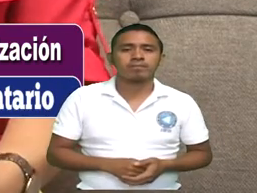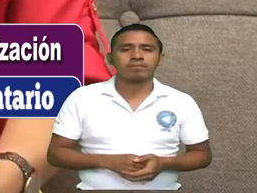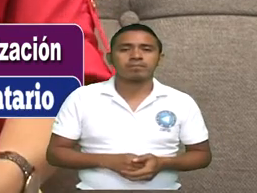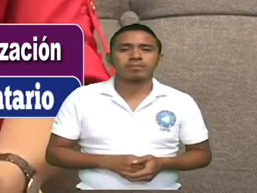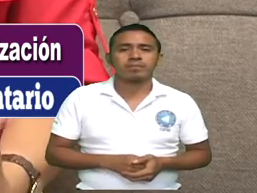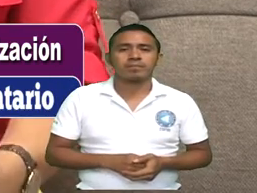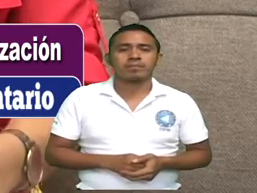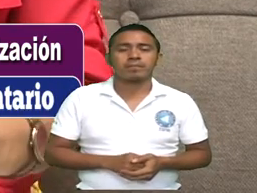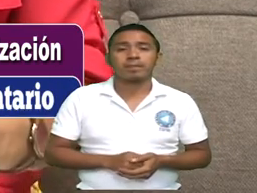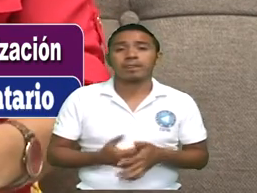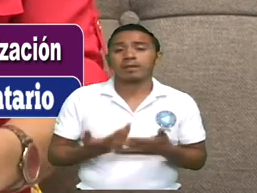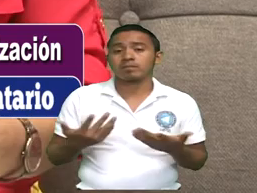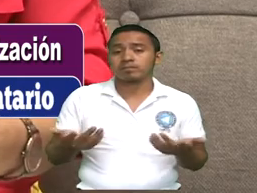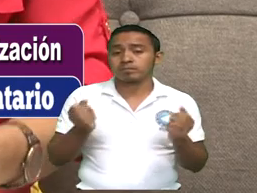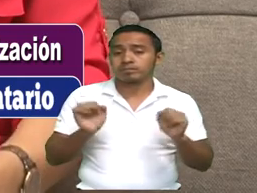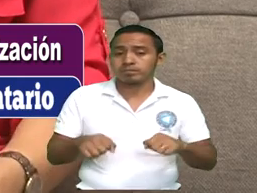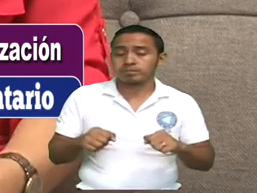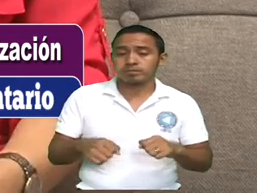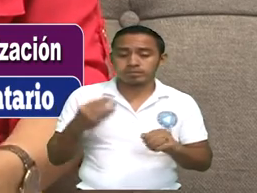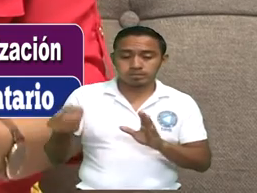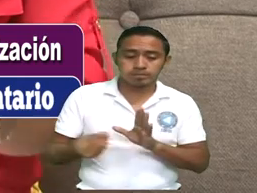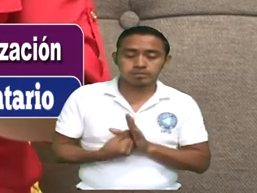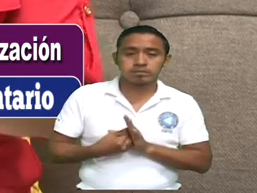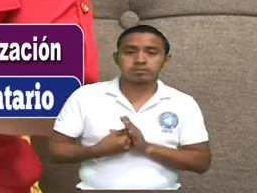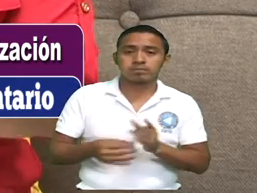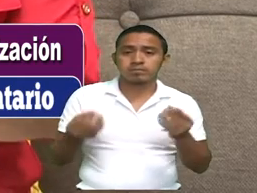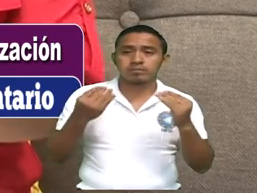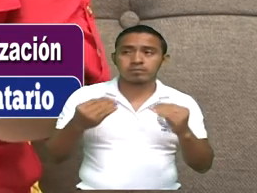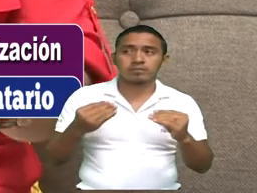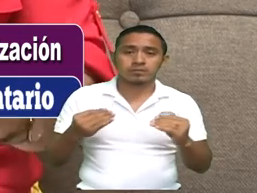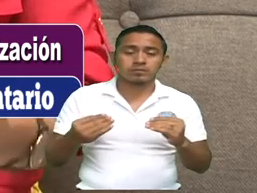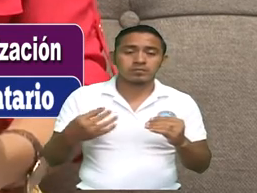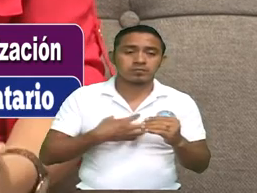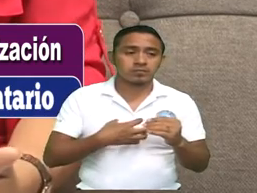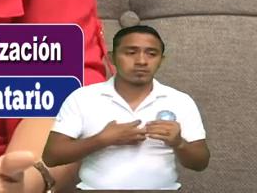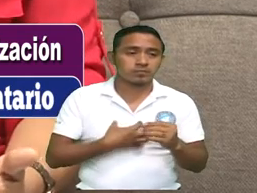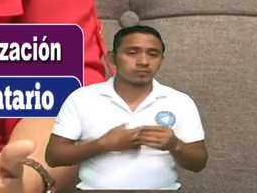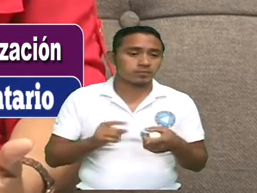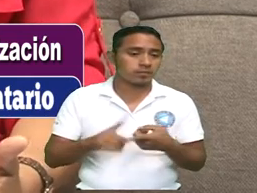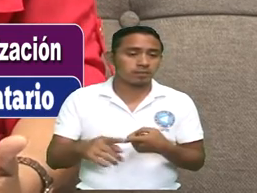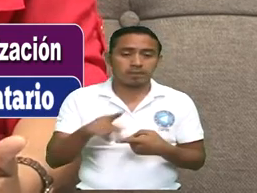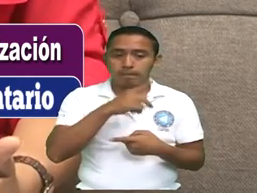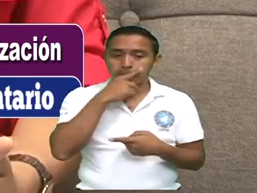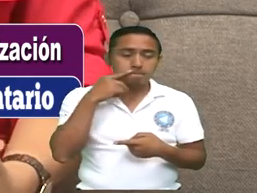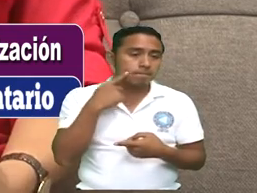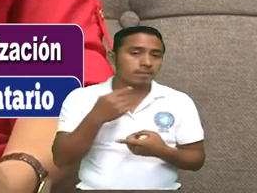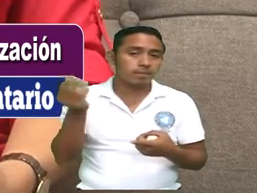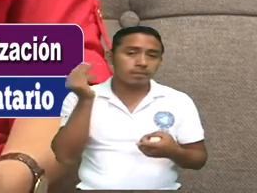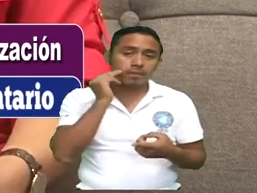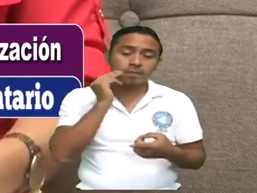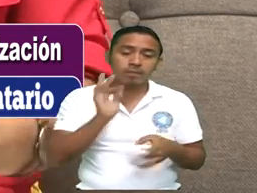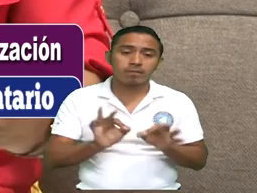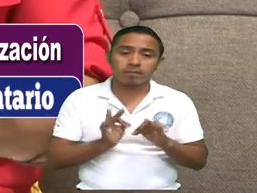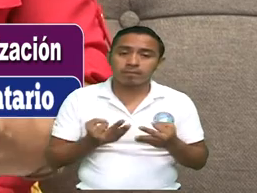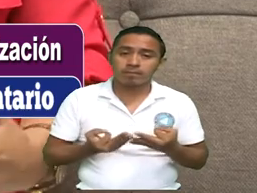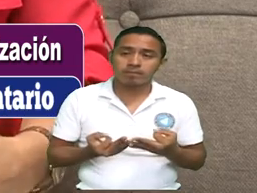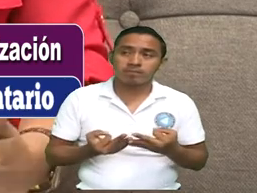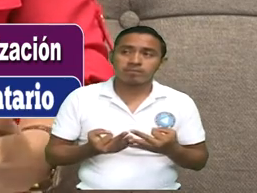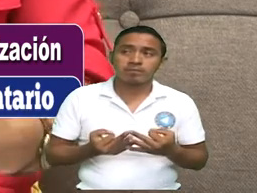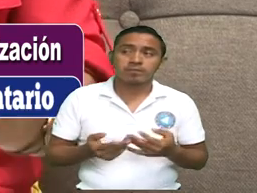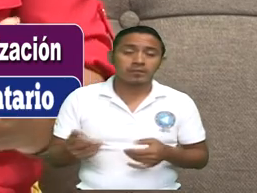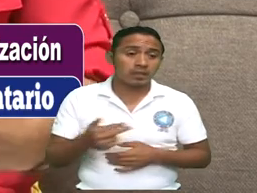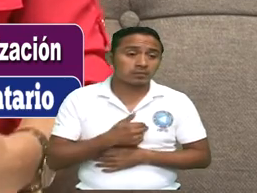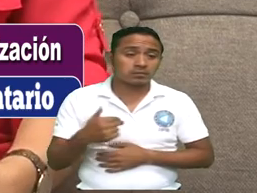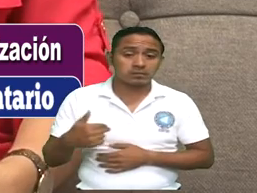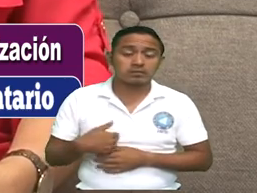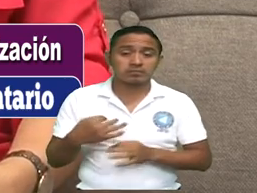pues que se inserte en este sistema educativo todos, también los padres de familia, porque desarrollar en grande